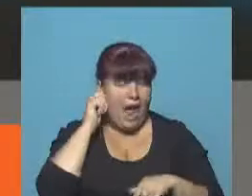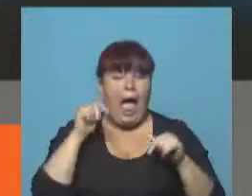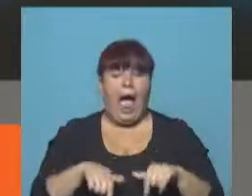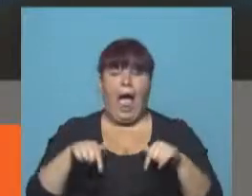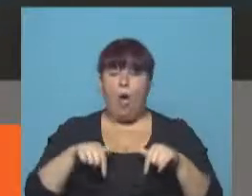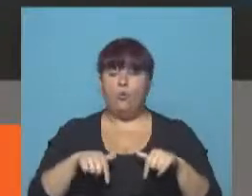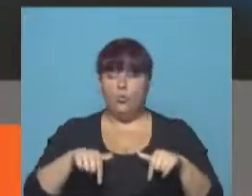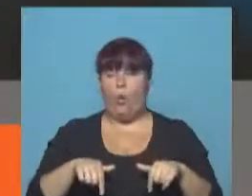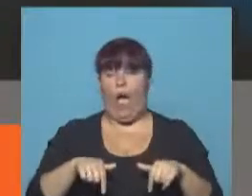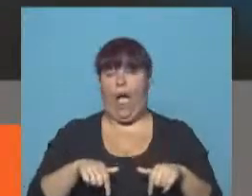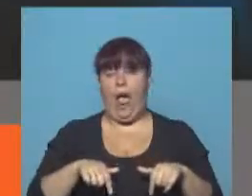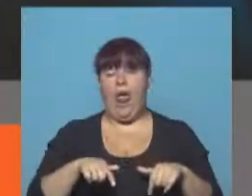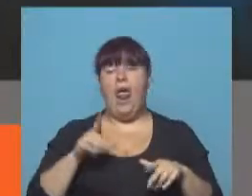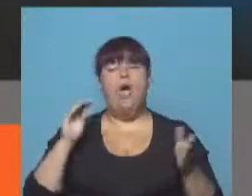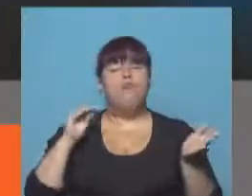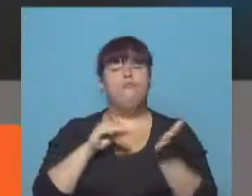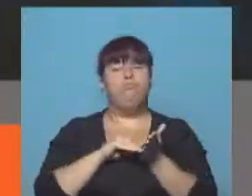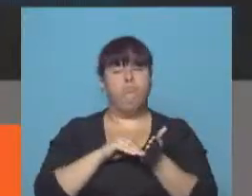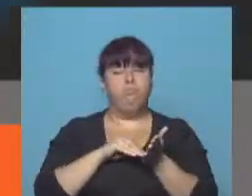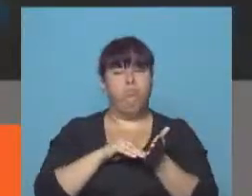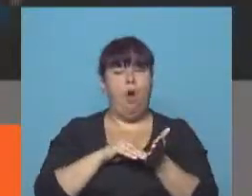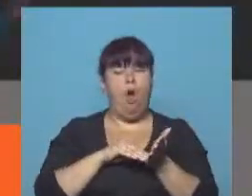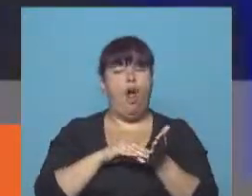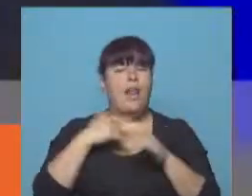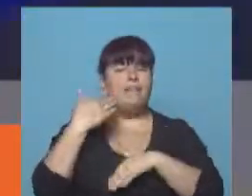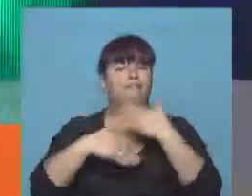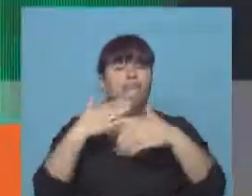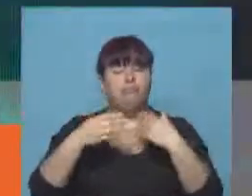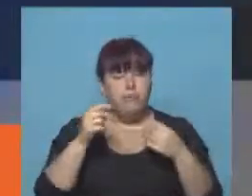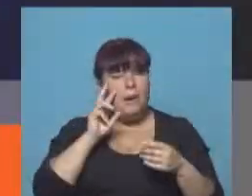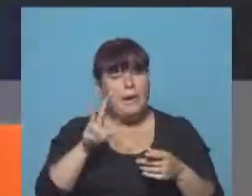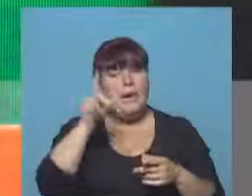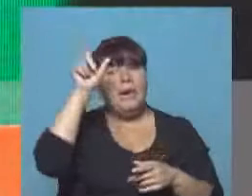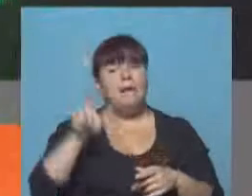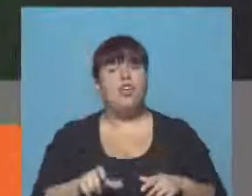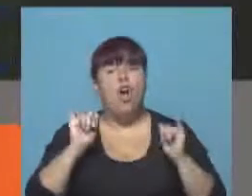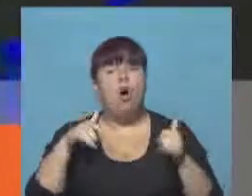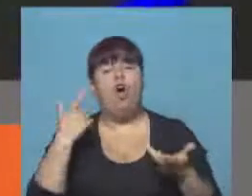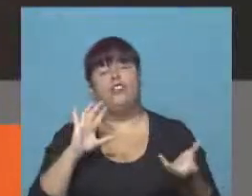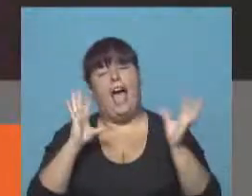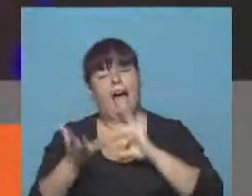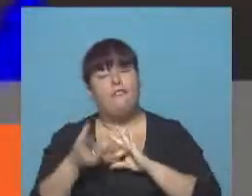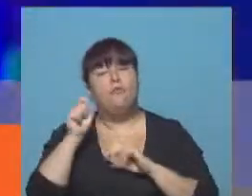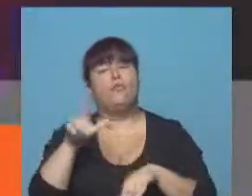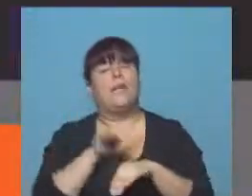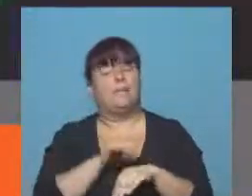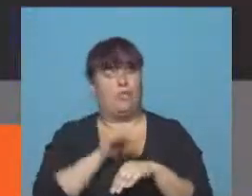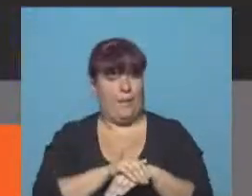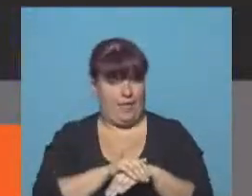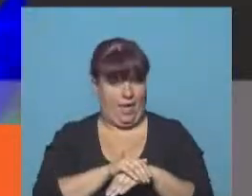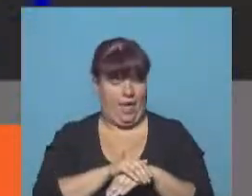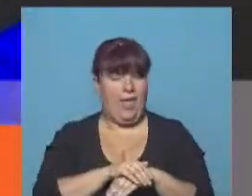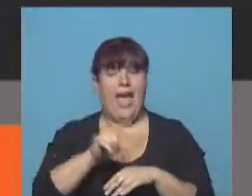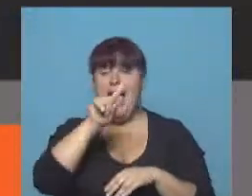actual le incorpora en esto de las facultades progresivas y mira al sujeto joven de otra manera en función de sus responsabilidades.